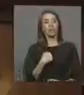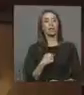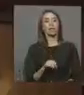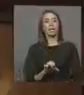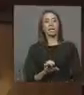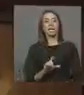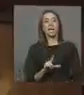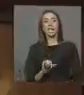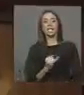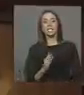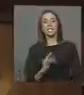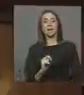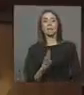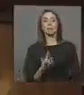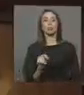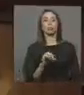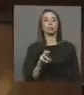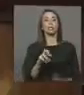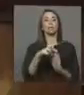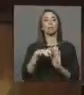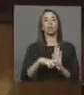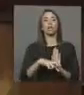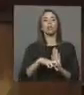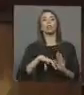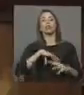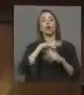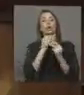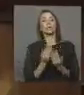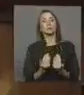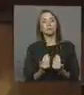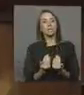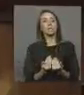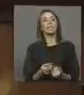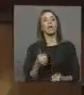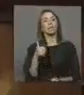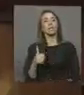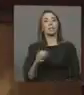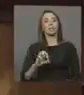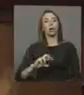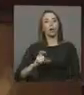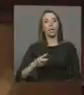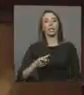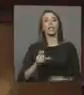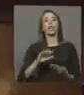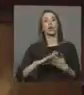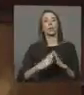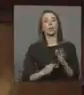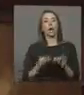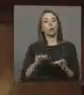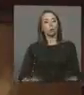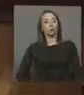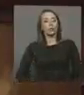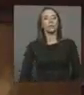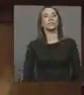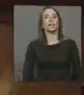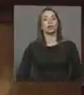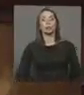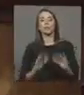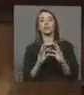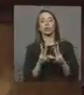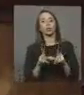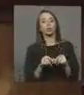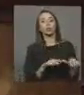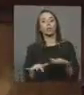Elizabeth Bunster, directora del Proyecto Esperanza, director ejecutivo de la ONG Comunidad de Justicia, Agrupación Movimiento Historias de